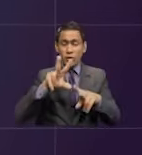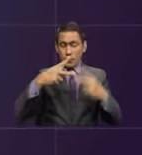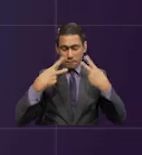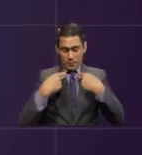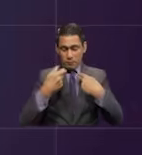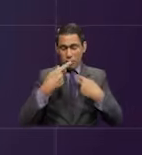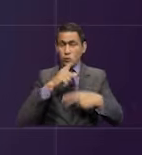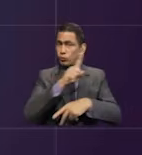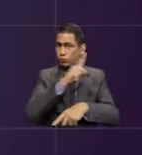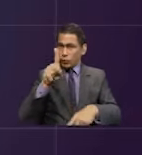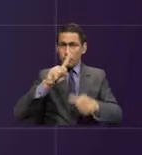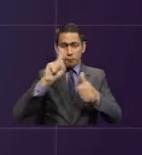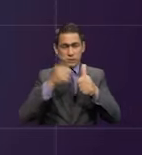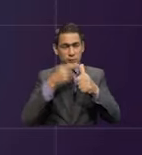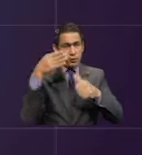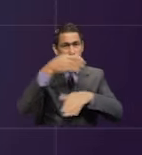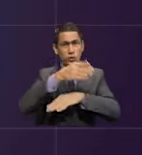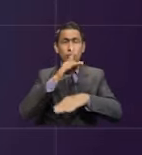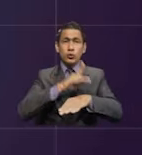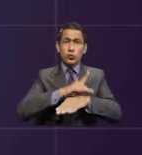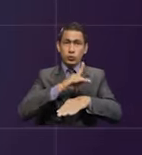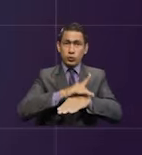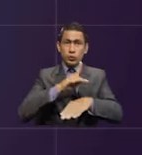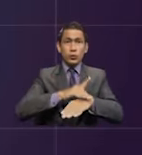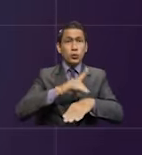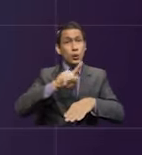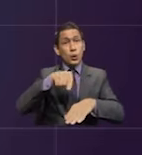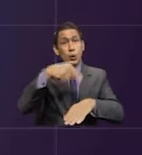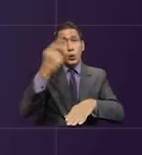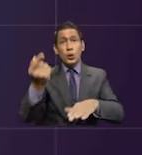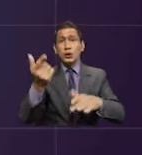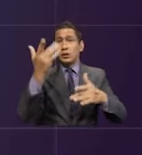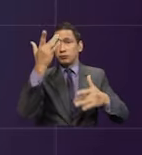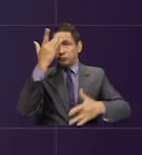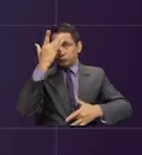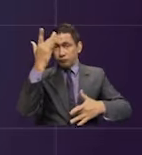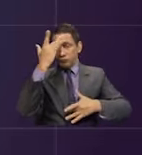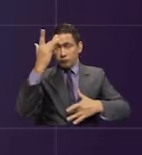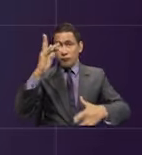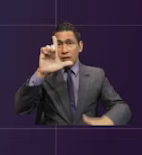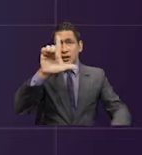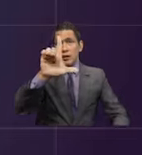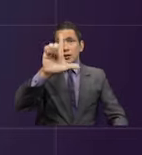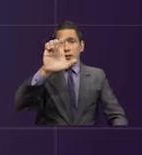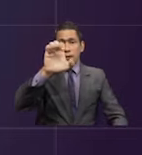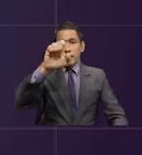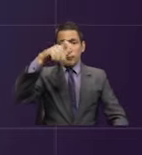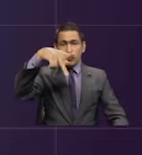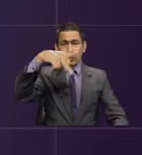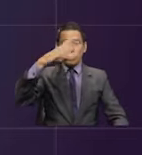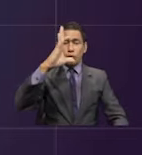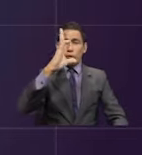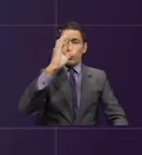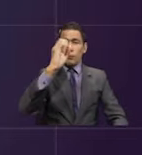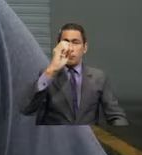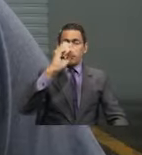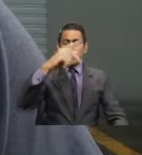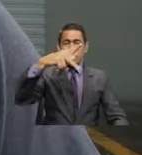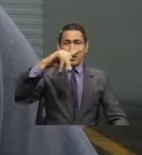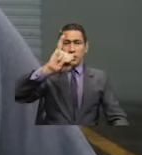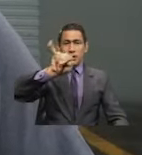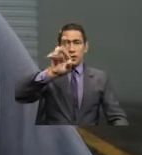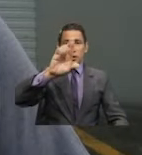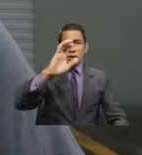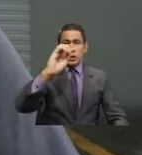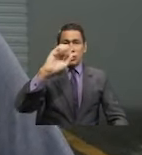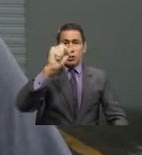automedicarse. Leptospirosis, fiebre, escalofríos, los ojos amarillos y hasta puede ocasionar la muerte.